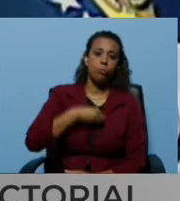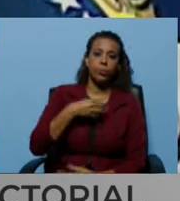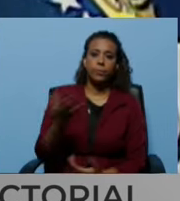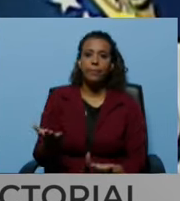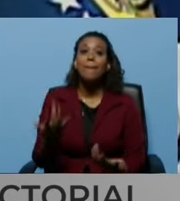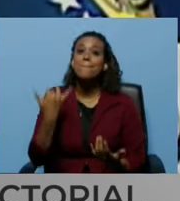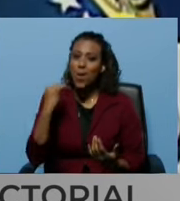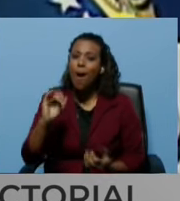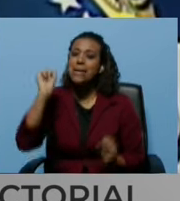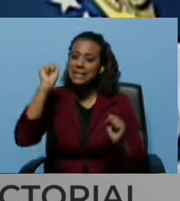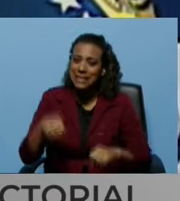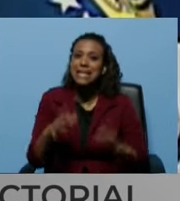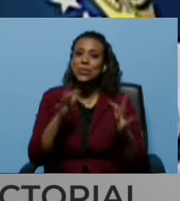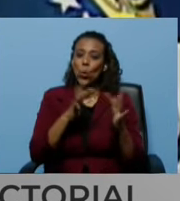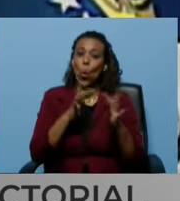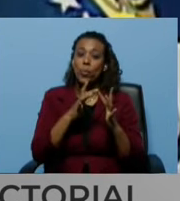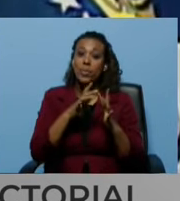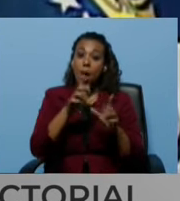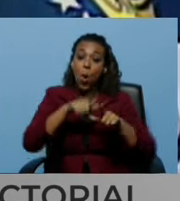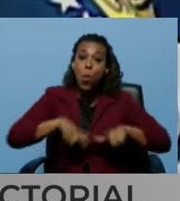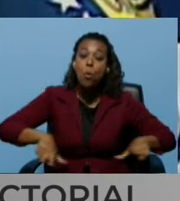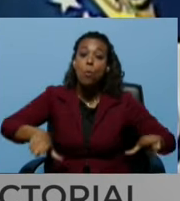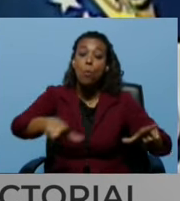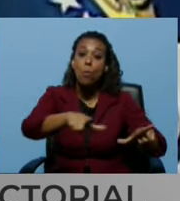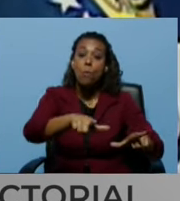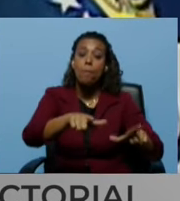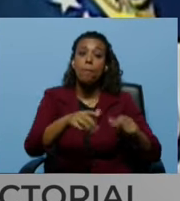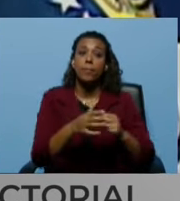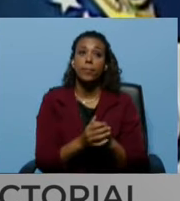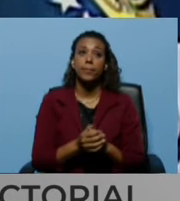Tienen vínculos con el centro.